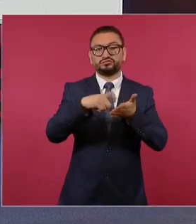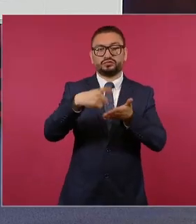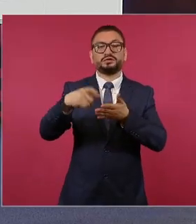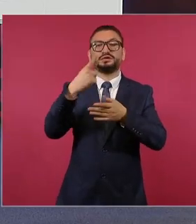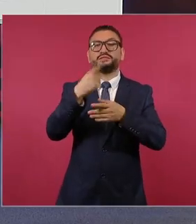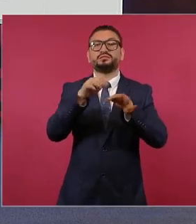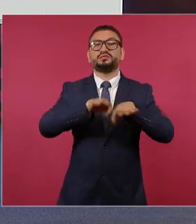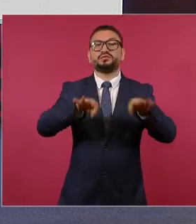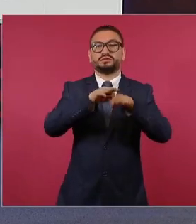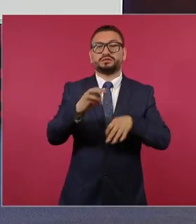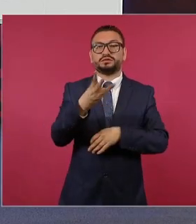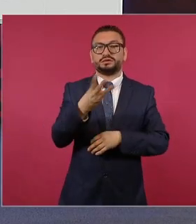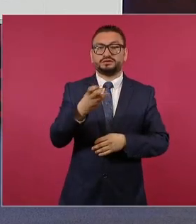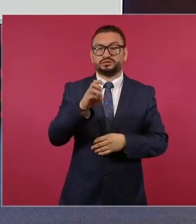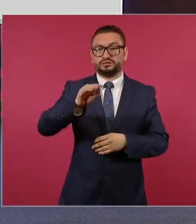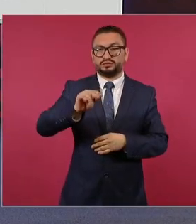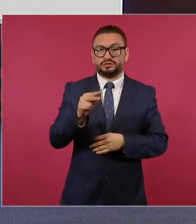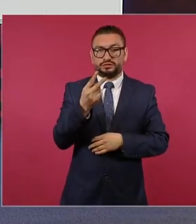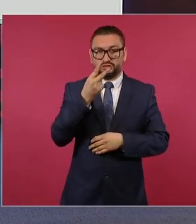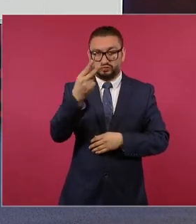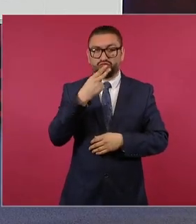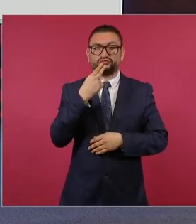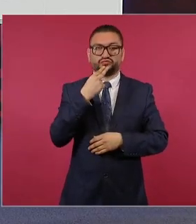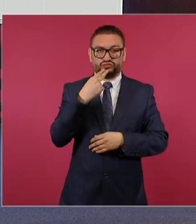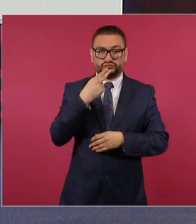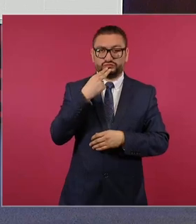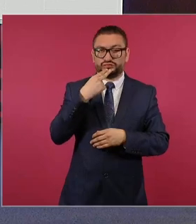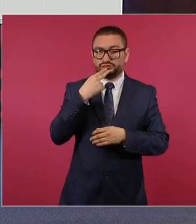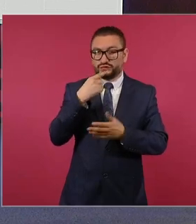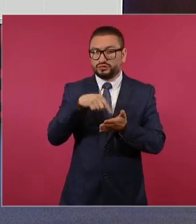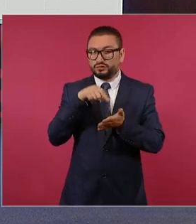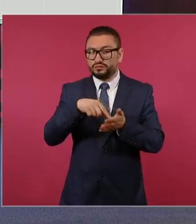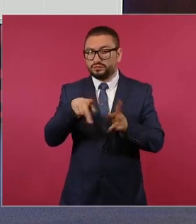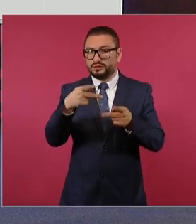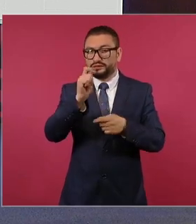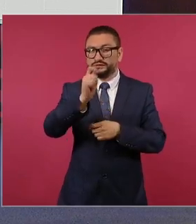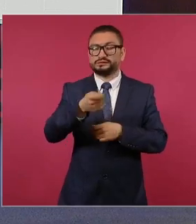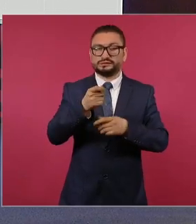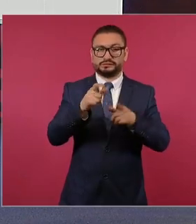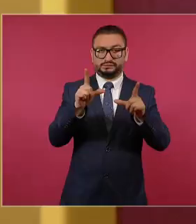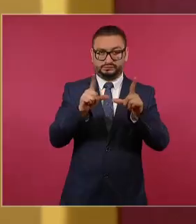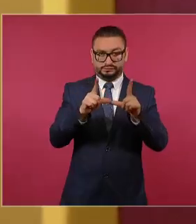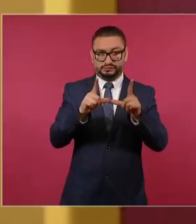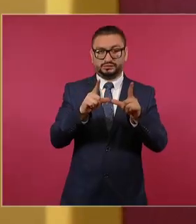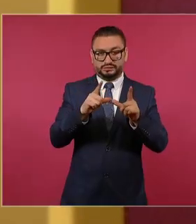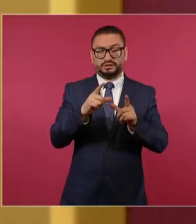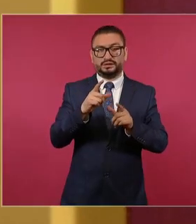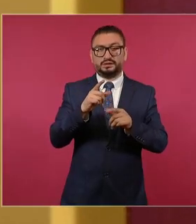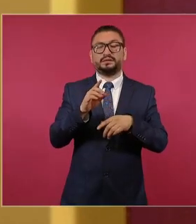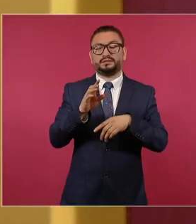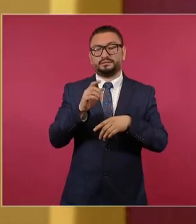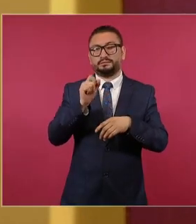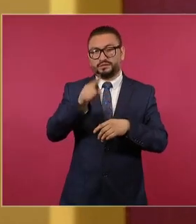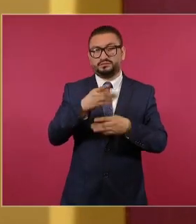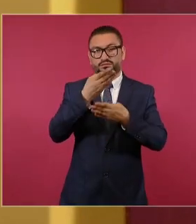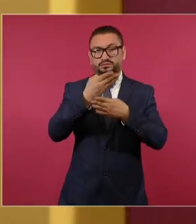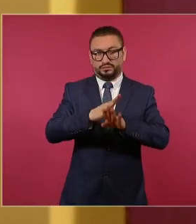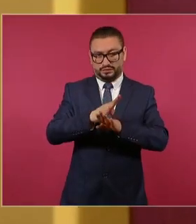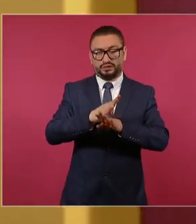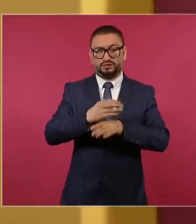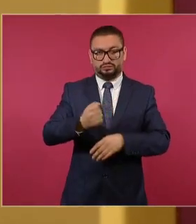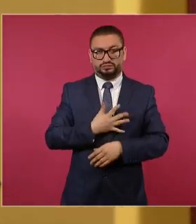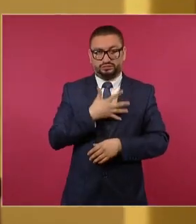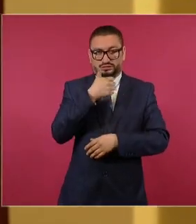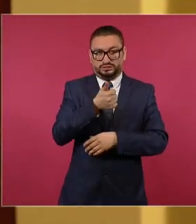habido 392 consumos en punto de venta. ¿Qué significa esto? La tarjeta del Banco de Bienestar también puede ser